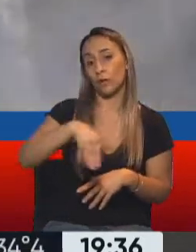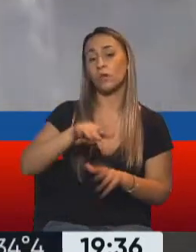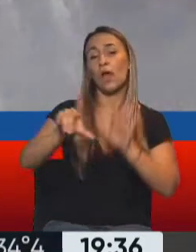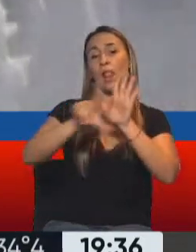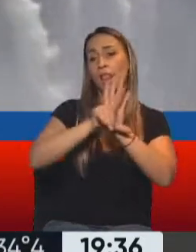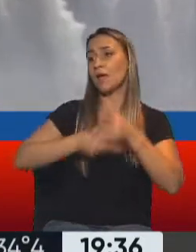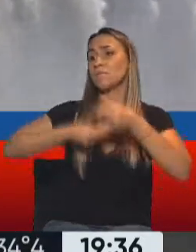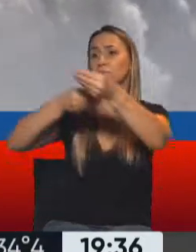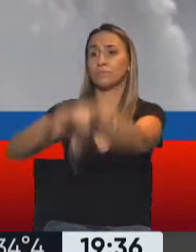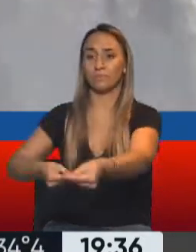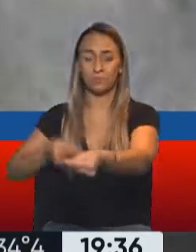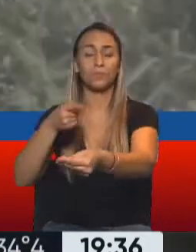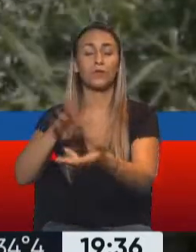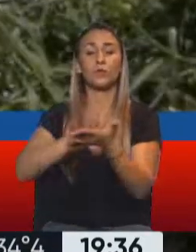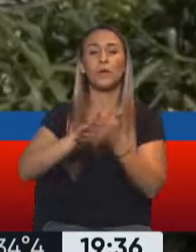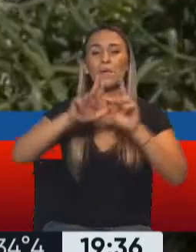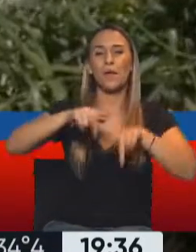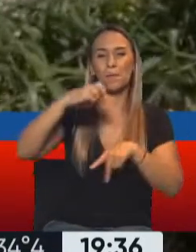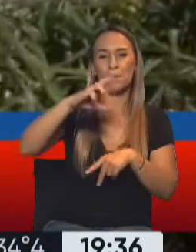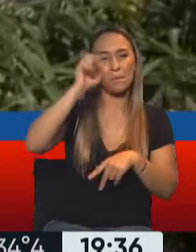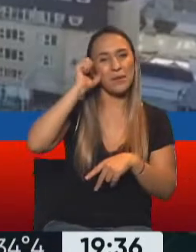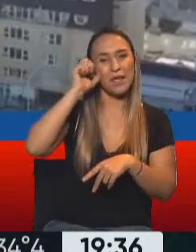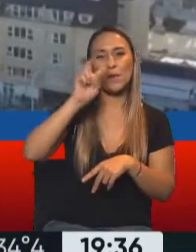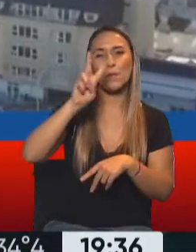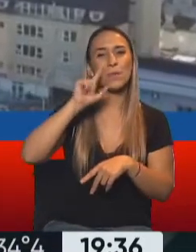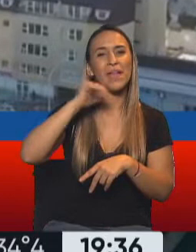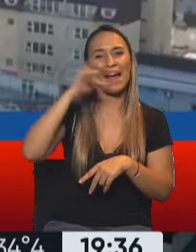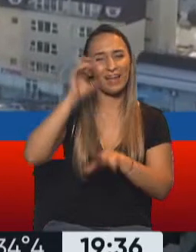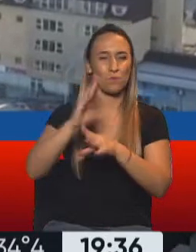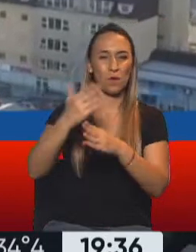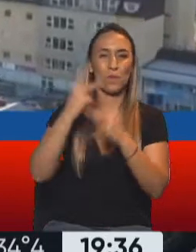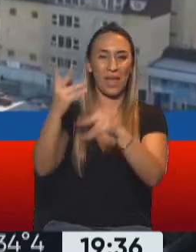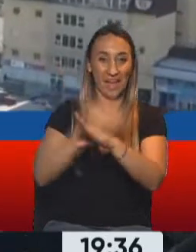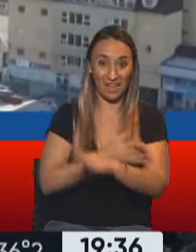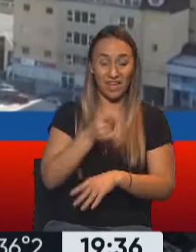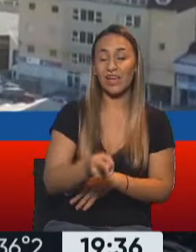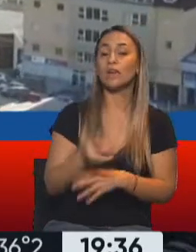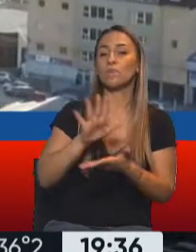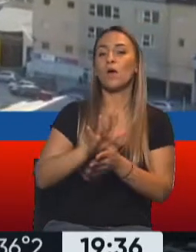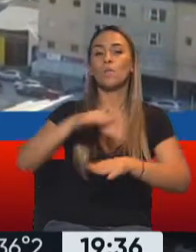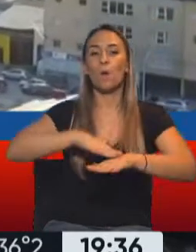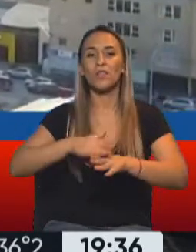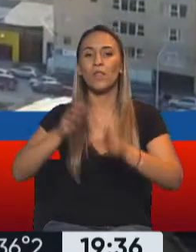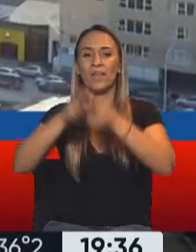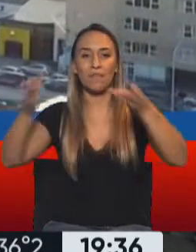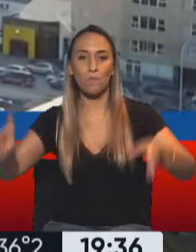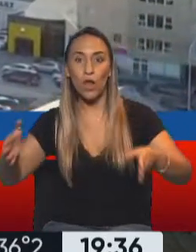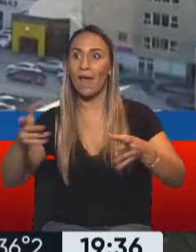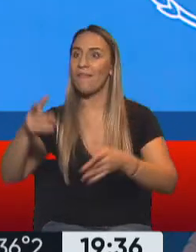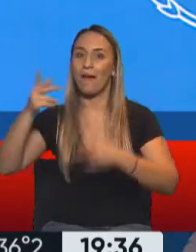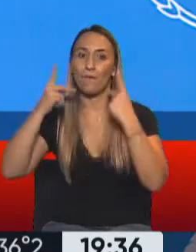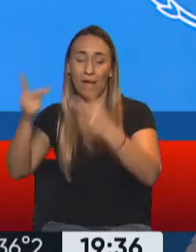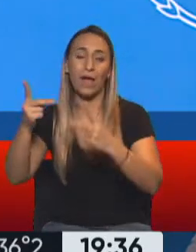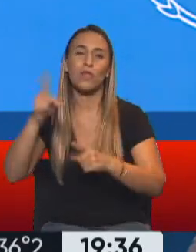que el previaje, ayer lo dijo el presidente también en Mar de Ajó, ¿no? Un previaje diferente, un previaje focalizado, un previaje que sea contratemporada, que apunte también a algunos destinos